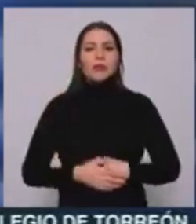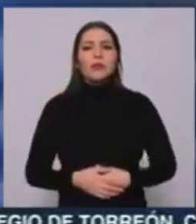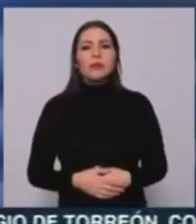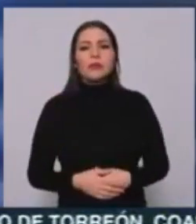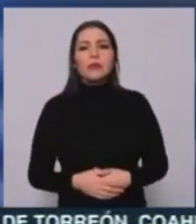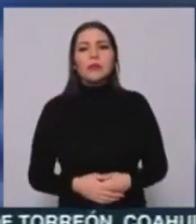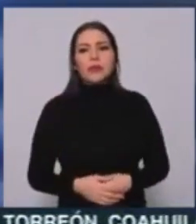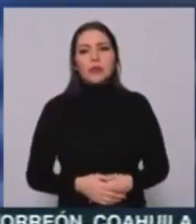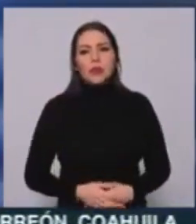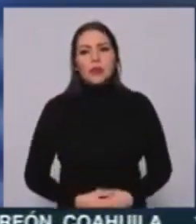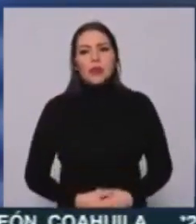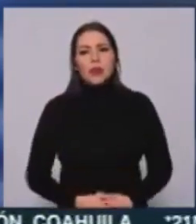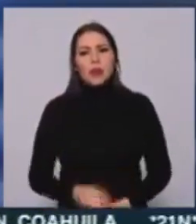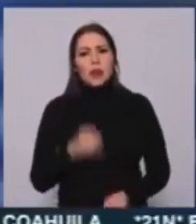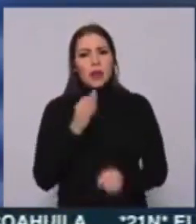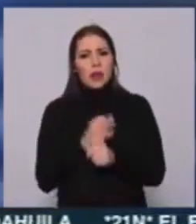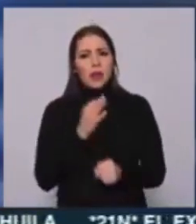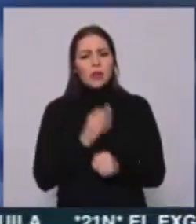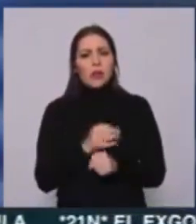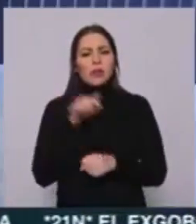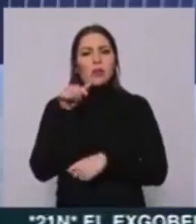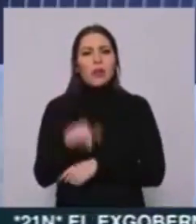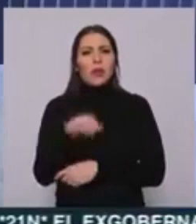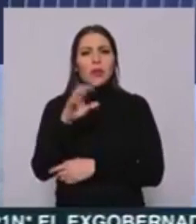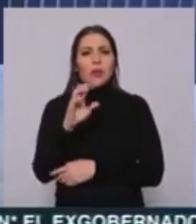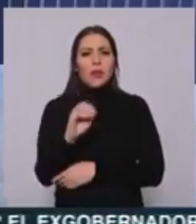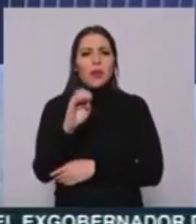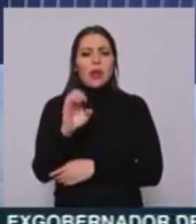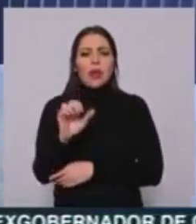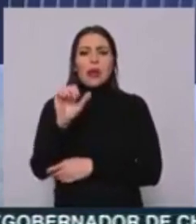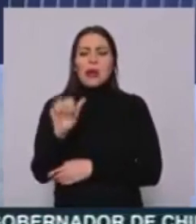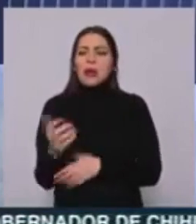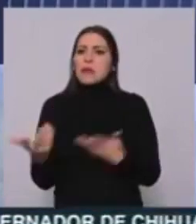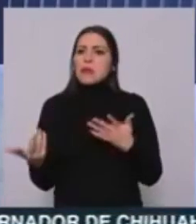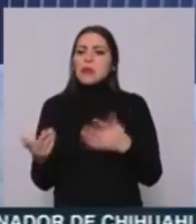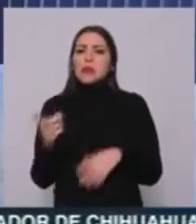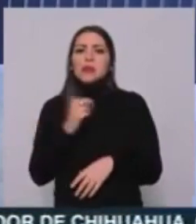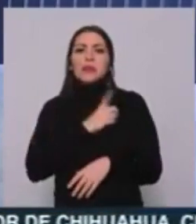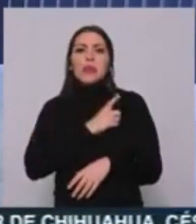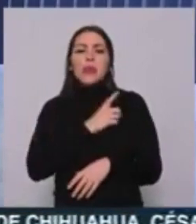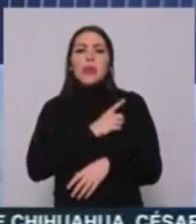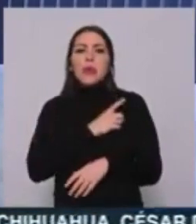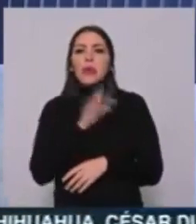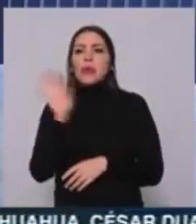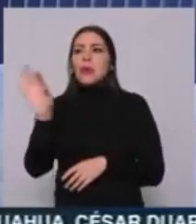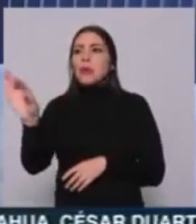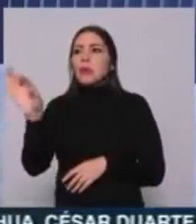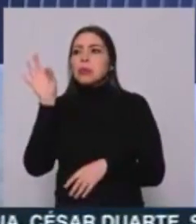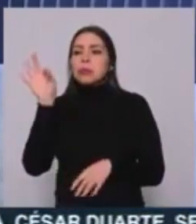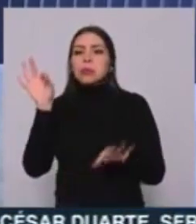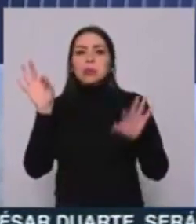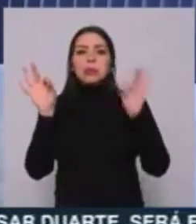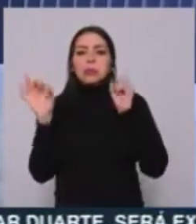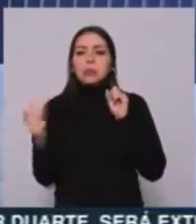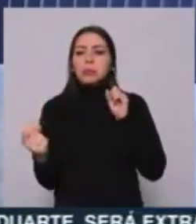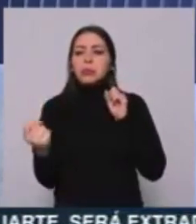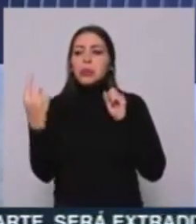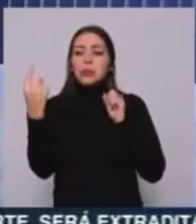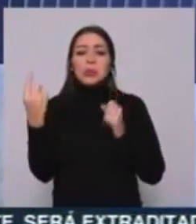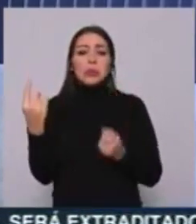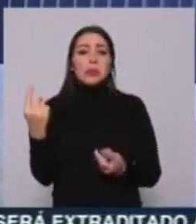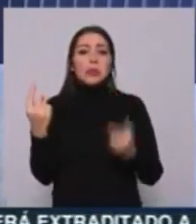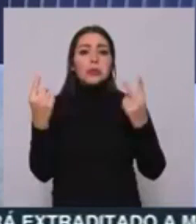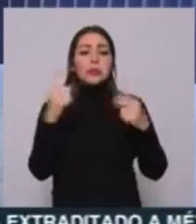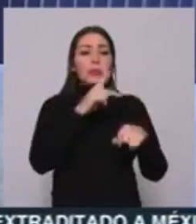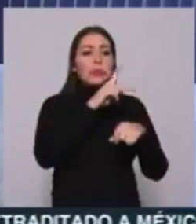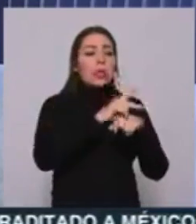OEA ha tenido un trabajo casi monotemático, ha escogido 1 o 2 países, y ha dejado de lado, ha marginado todo el resto de